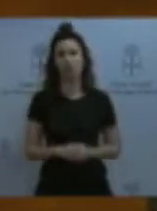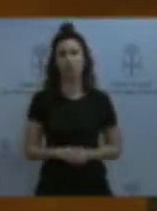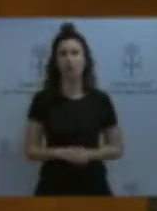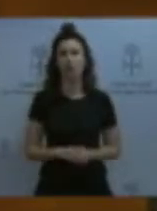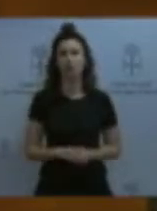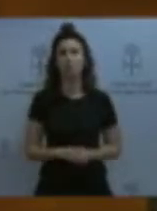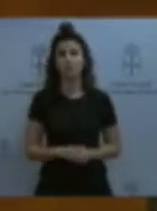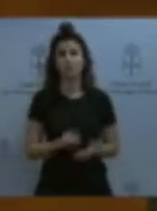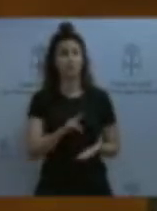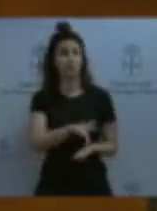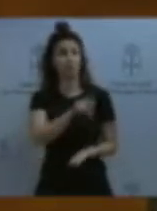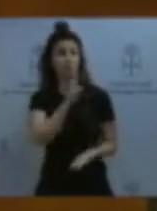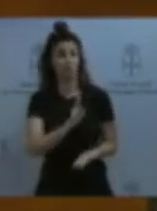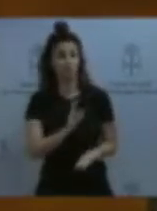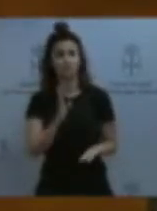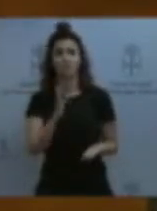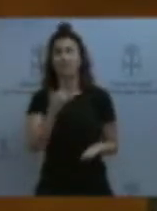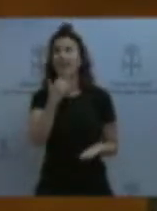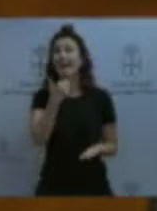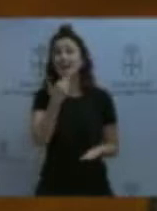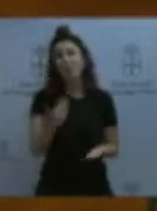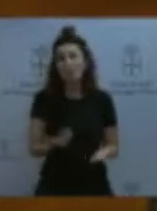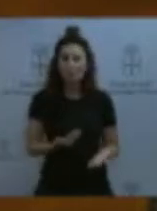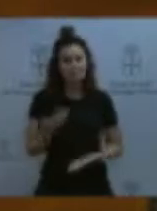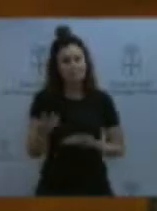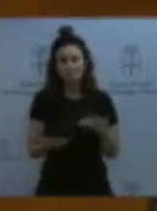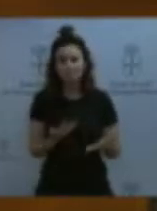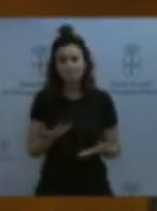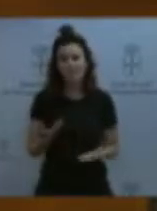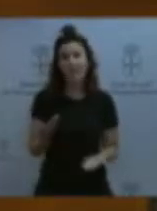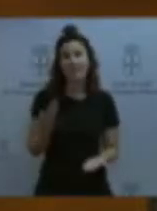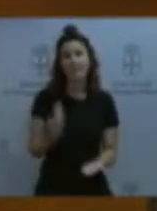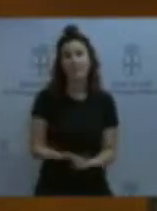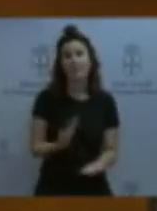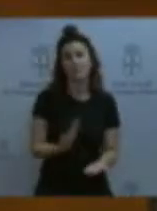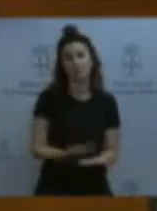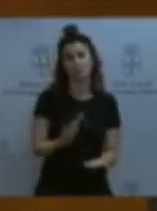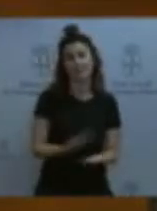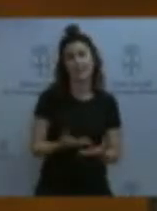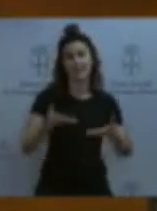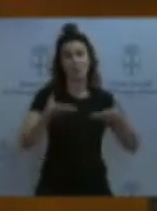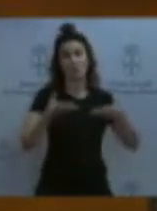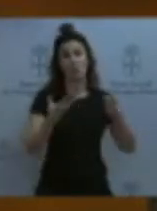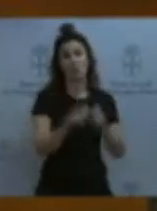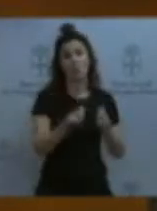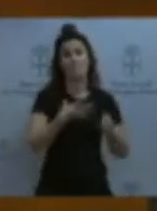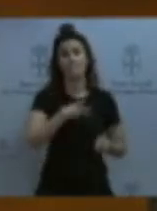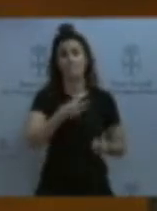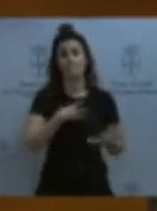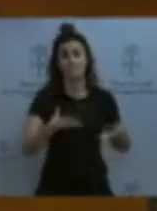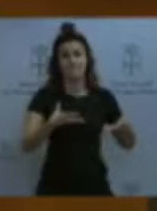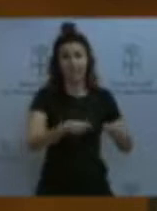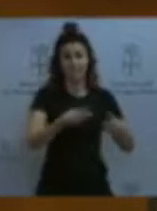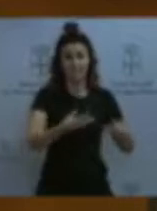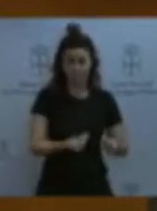tiene que haber entre demostrar documentalmente, que supongo que exige argumentar,